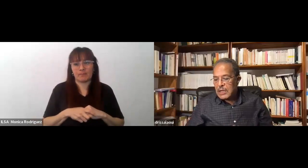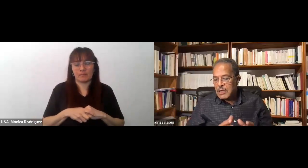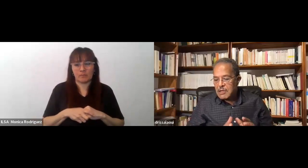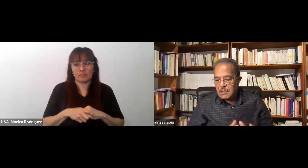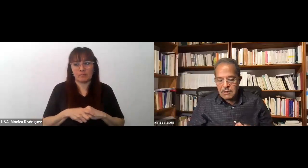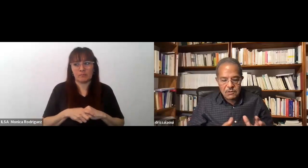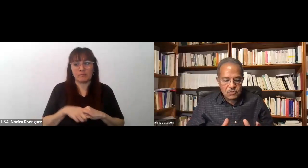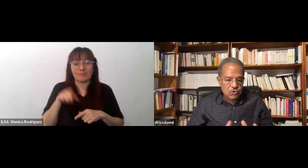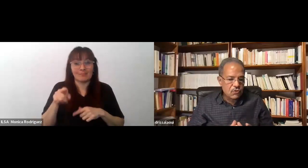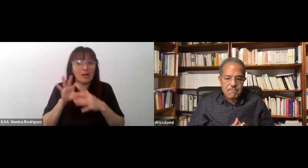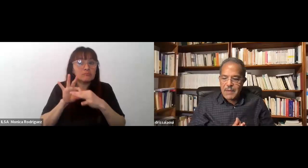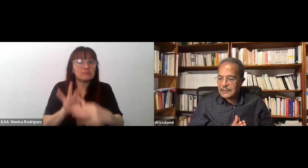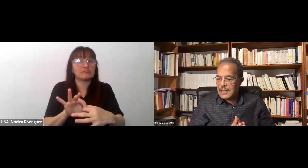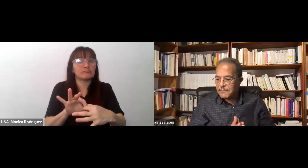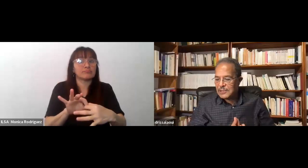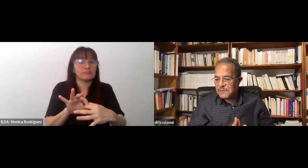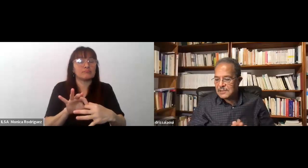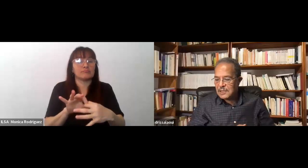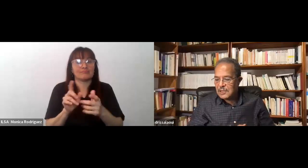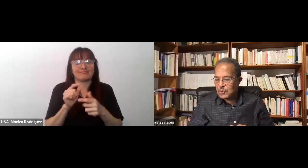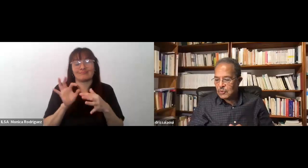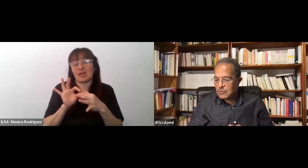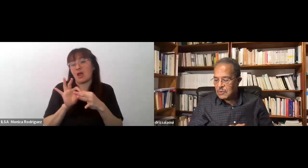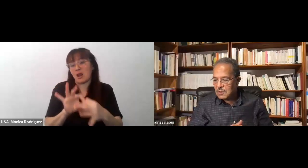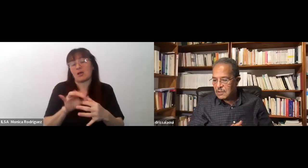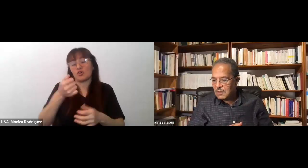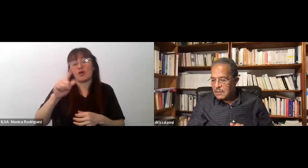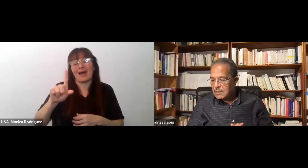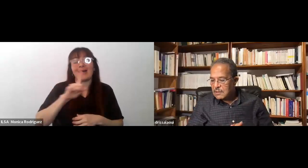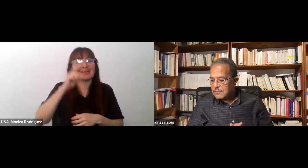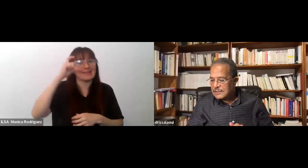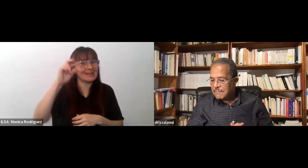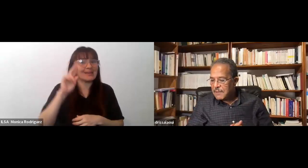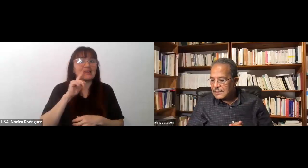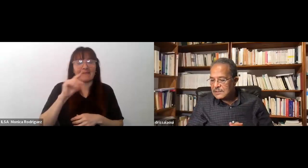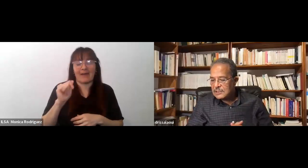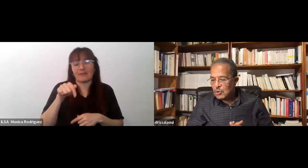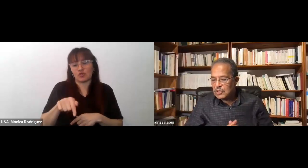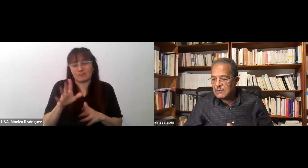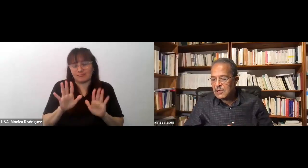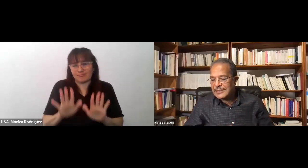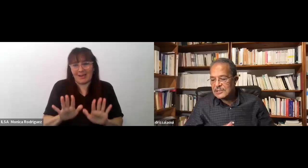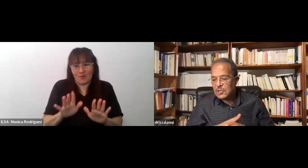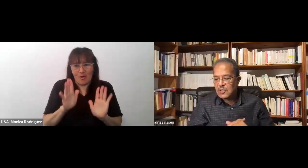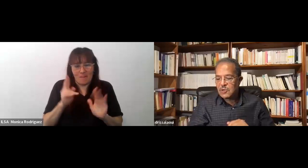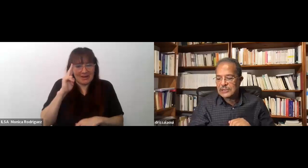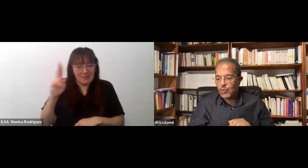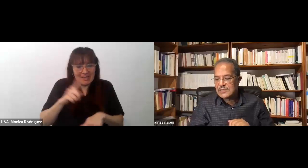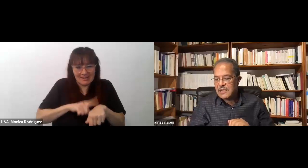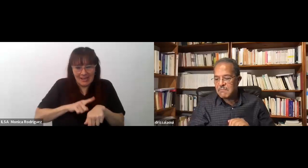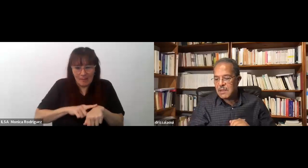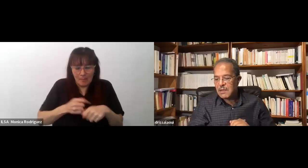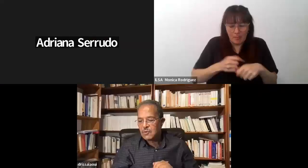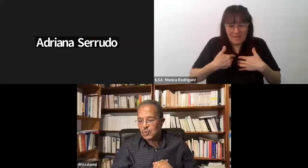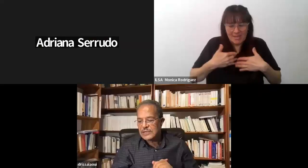tienen que ver con una puesta en alteridad entonces voy a detenerme aquí para respetar el tiempo que me